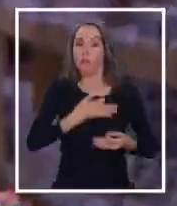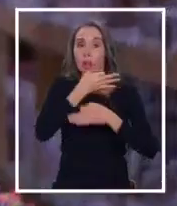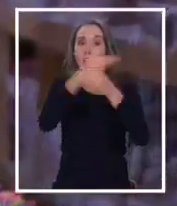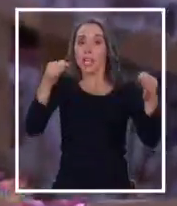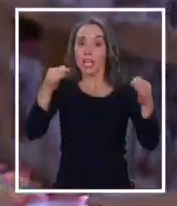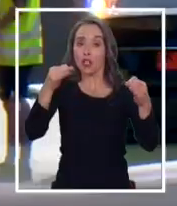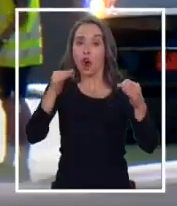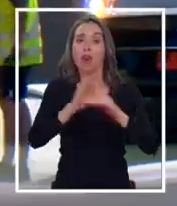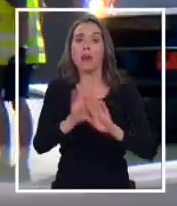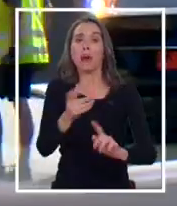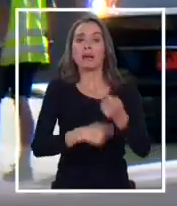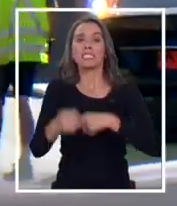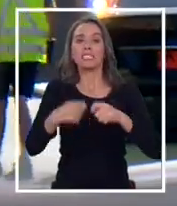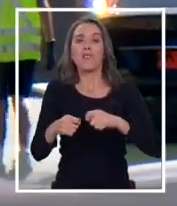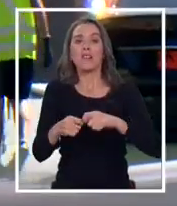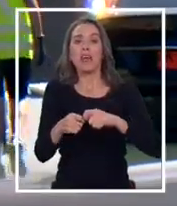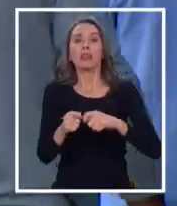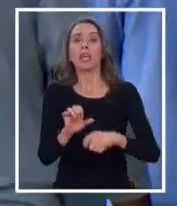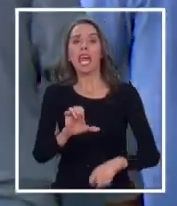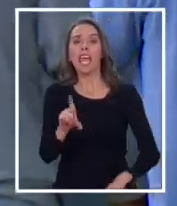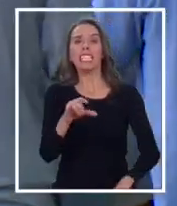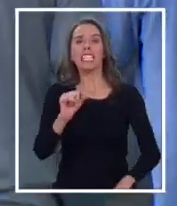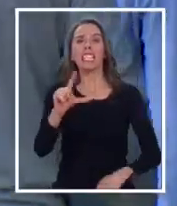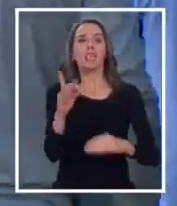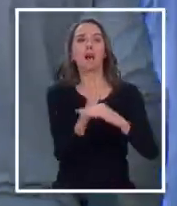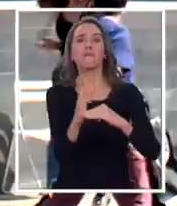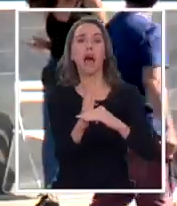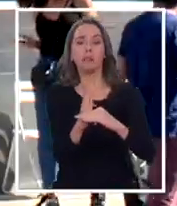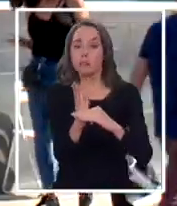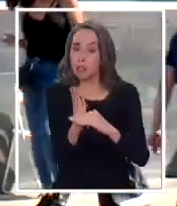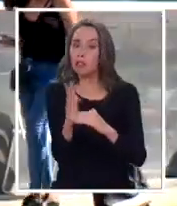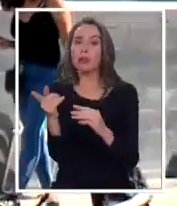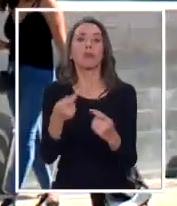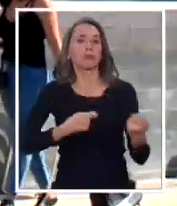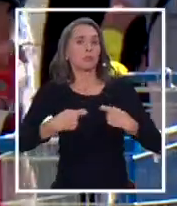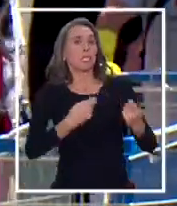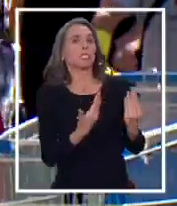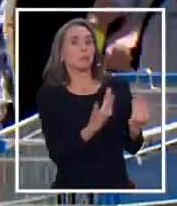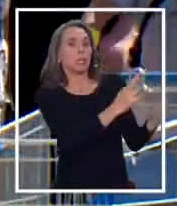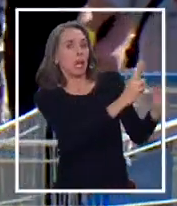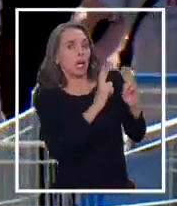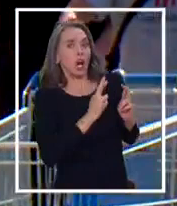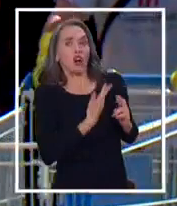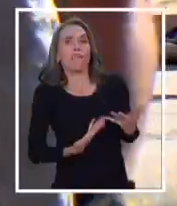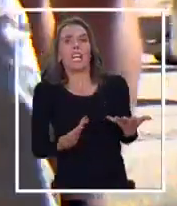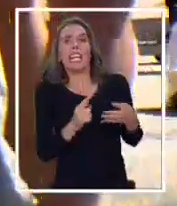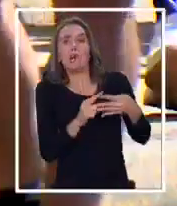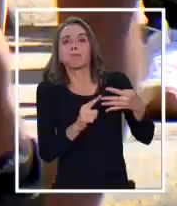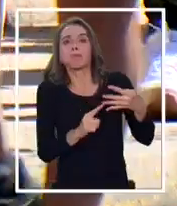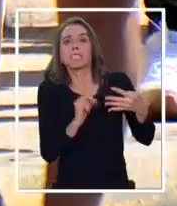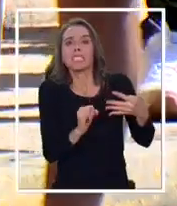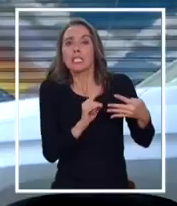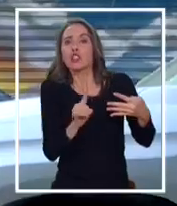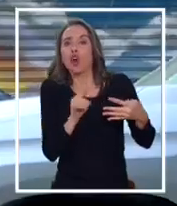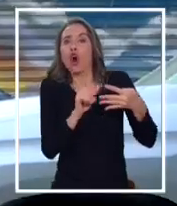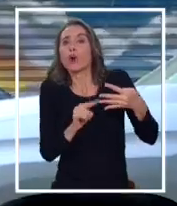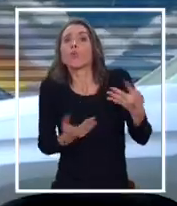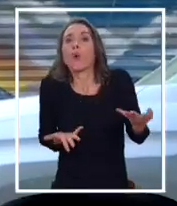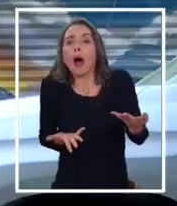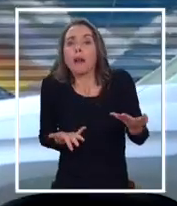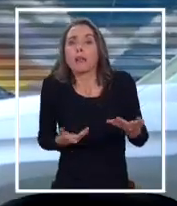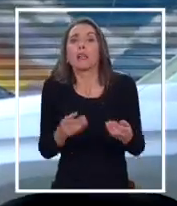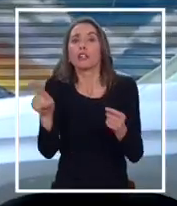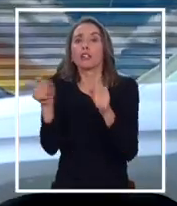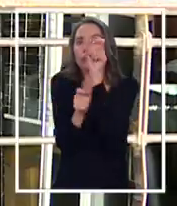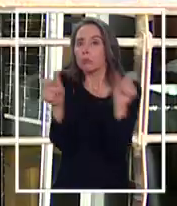quisieron dar declaraciones y los representantes del gremio aún esperan un instructivo por parte del gobierno ya que sigue sin